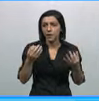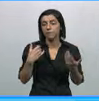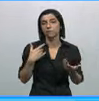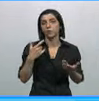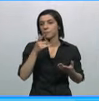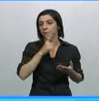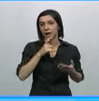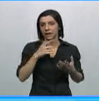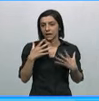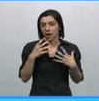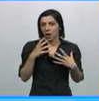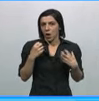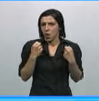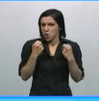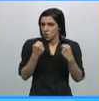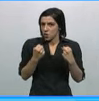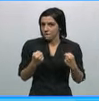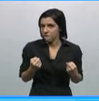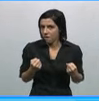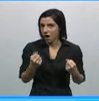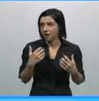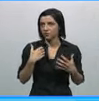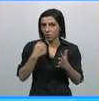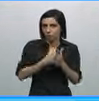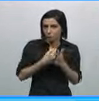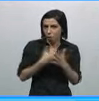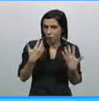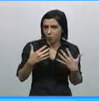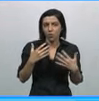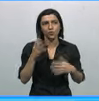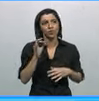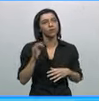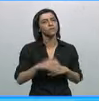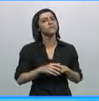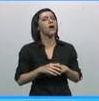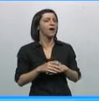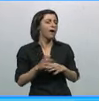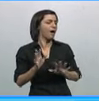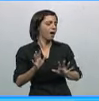tanque a esta recta final? ¿Cuánta nafta queda hoy para afrontar lo que queda? No, nafta queda.